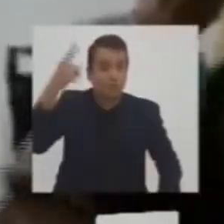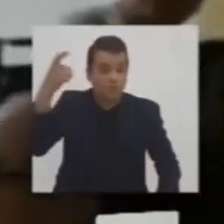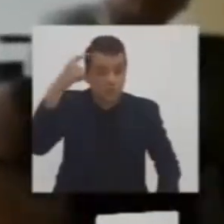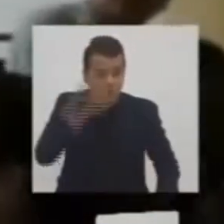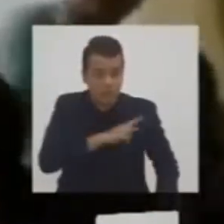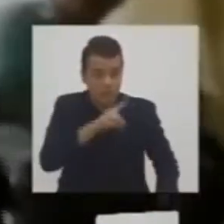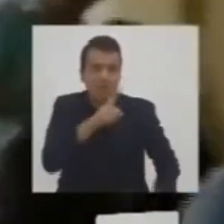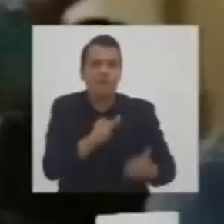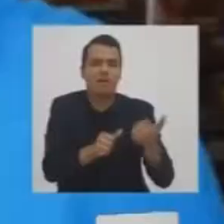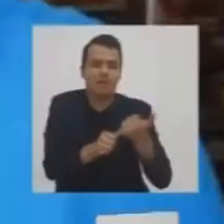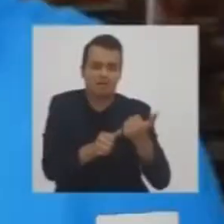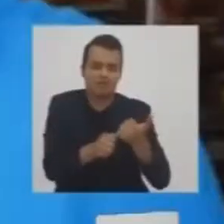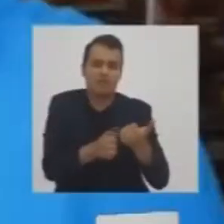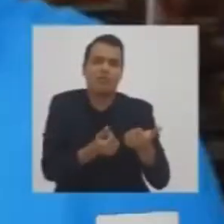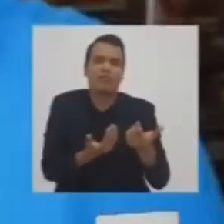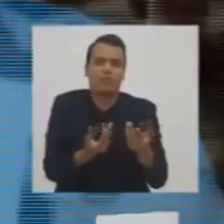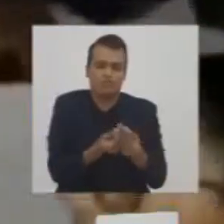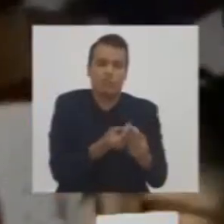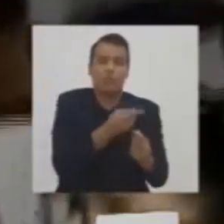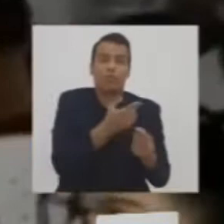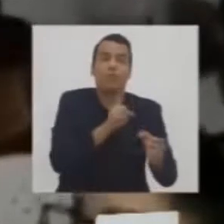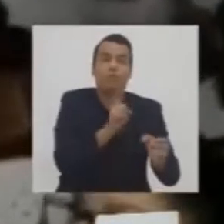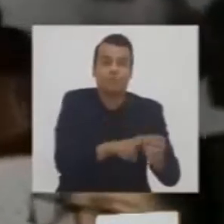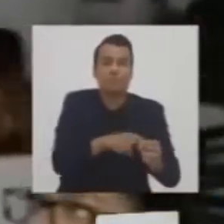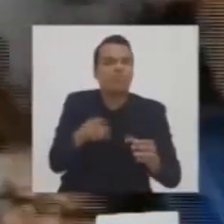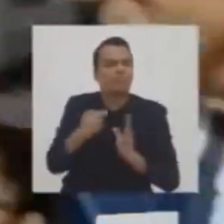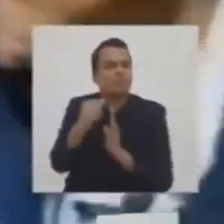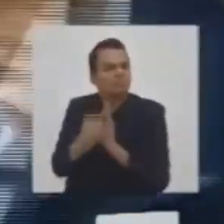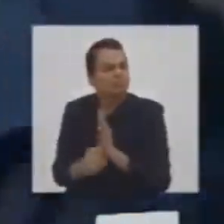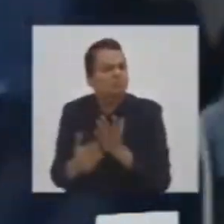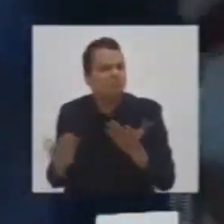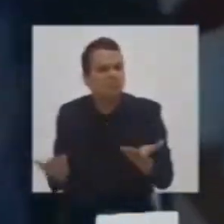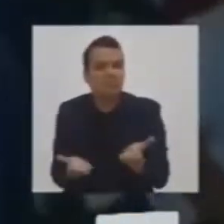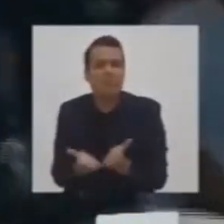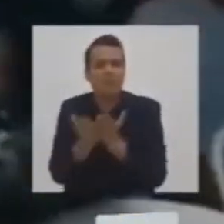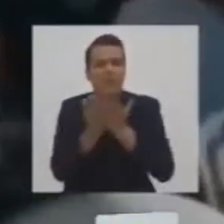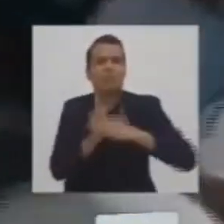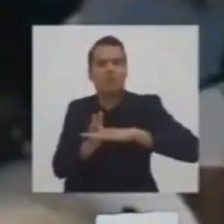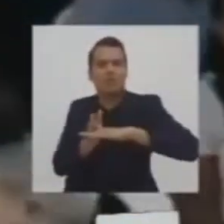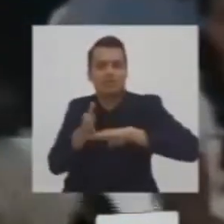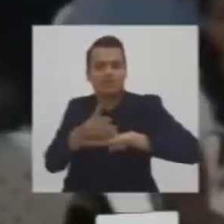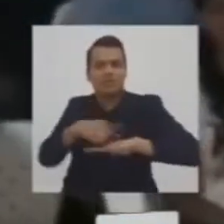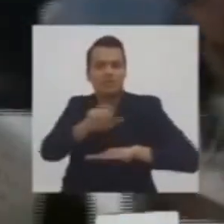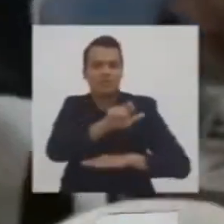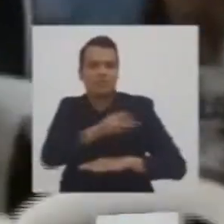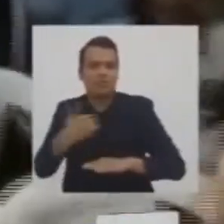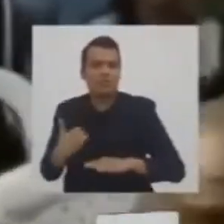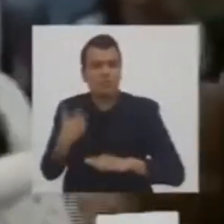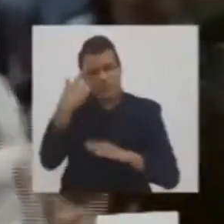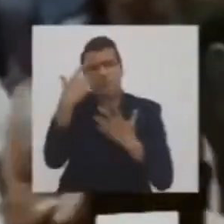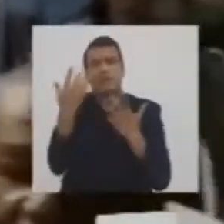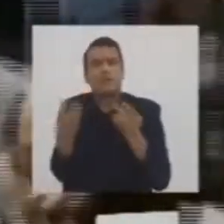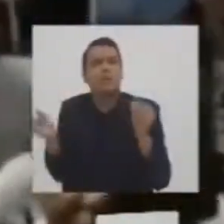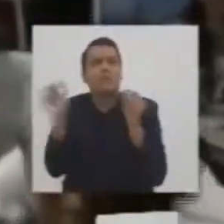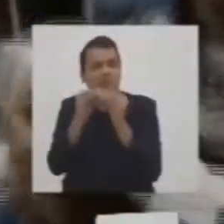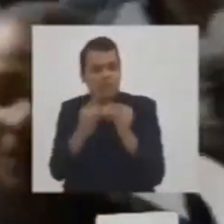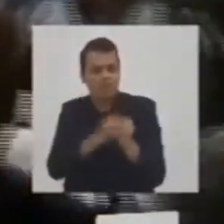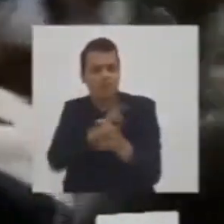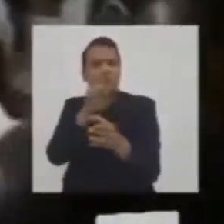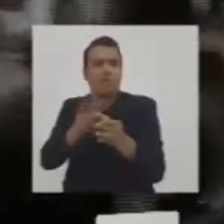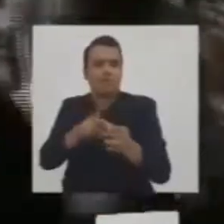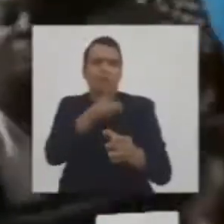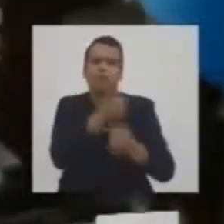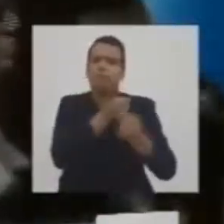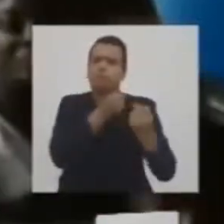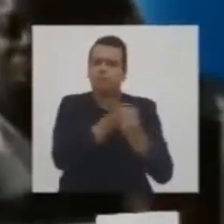encargado y asesor de la Gobernación del Valle. Su programa bandera propone dar accesibilidad educativa superior a los jóvenes que deseen